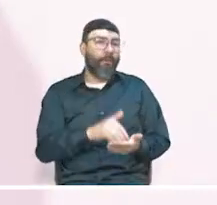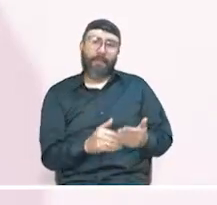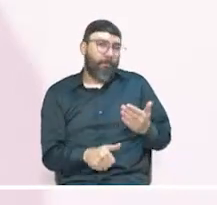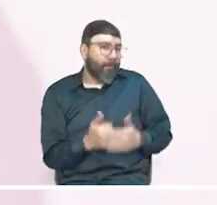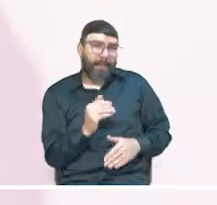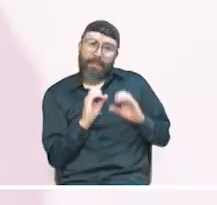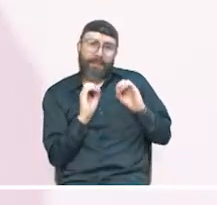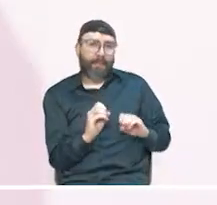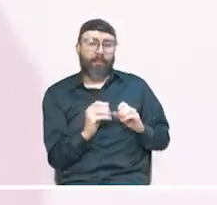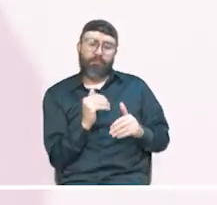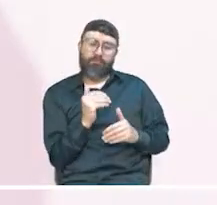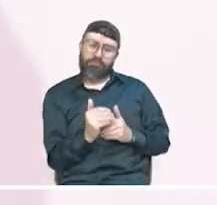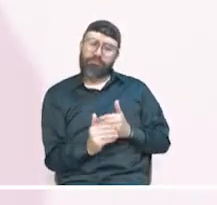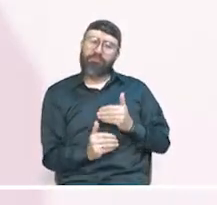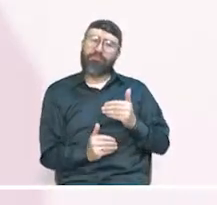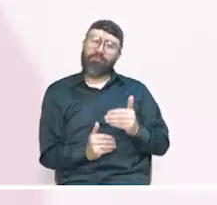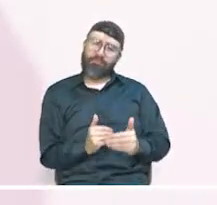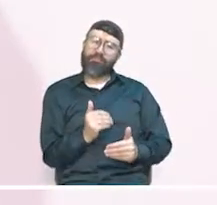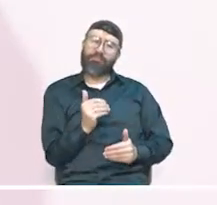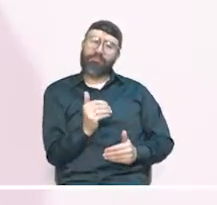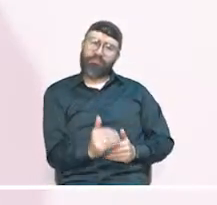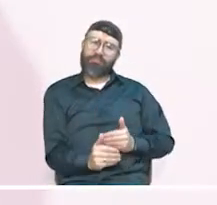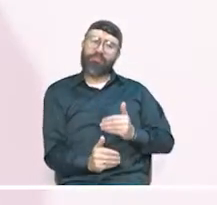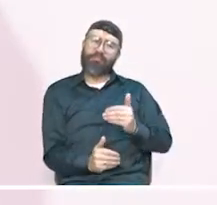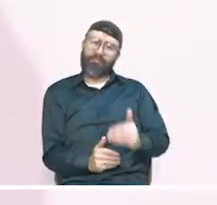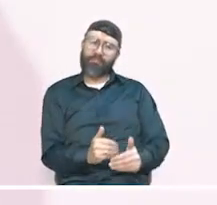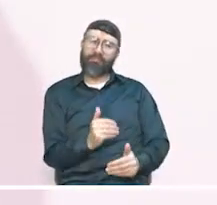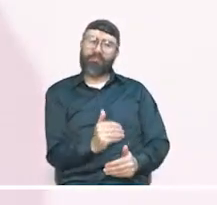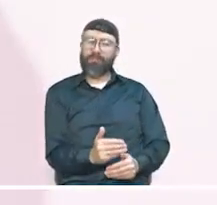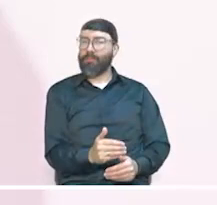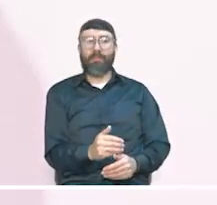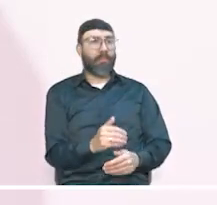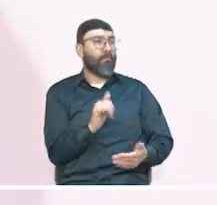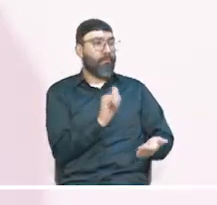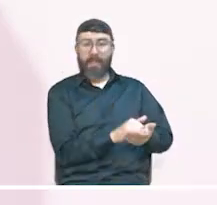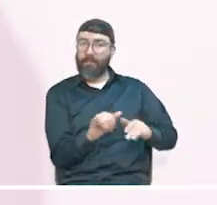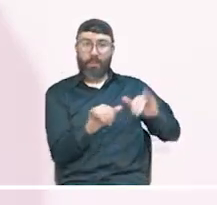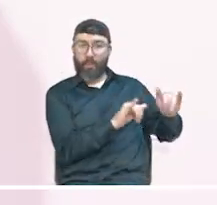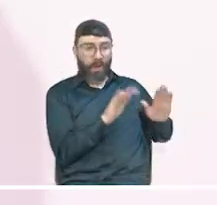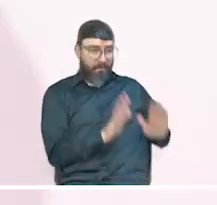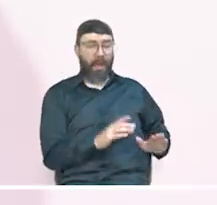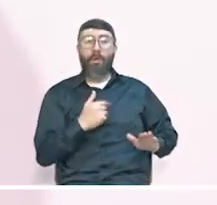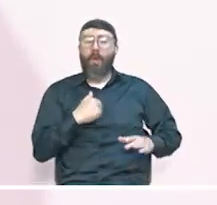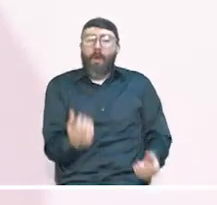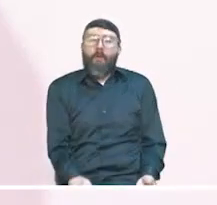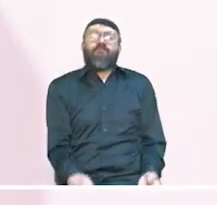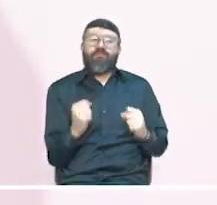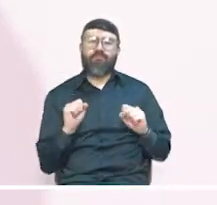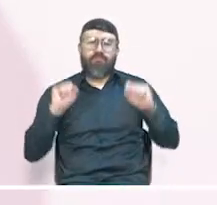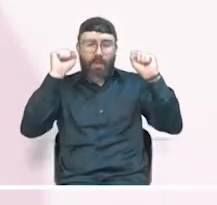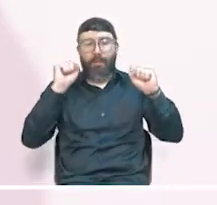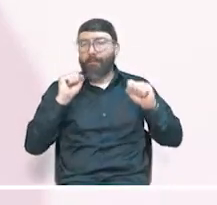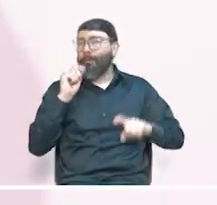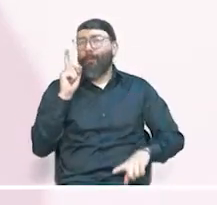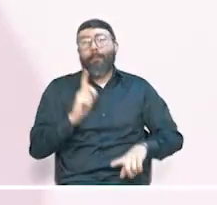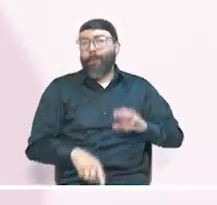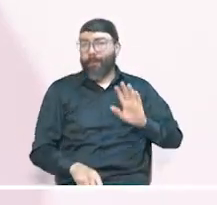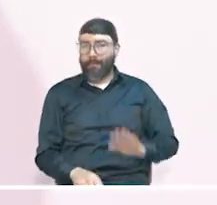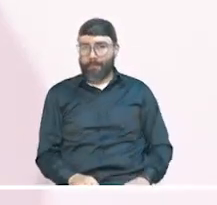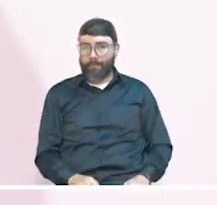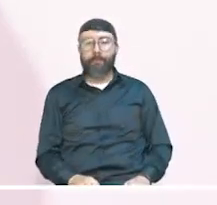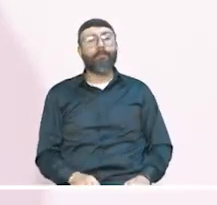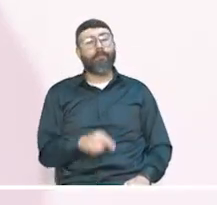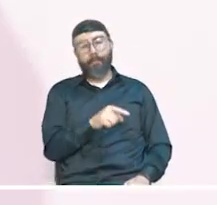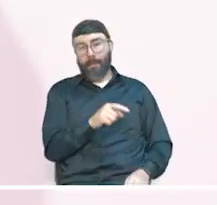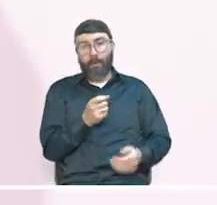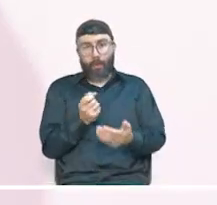su cuerpo no está preparado para volver a cargar la misma cantidad de peso, de resistencia, de intensidad. Entonces, una de las recomendaciones para evitar lesiones es